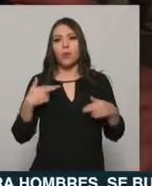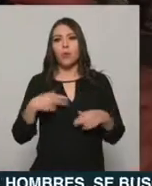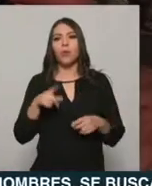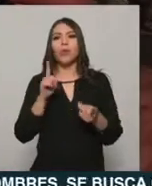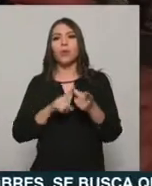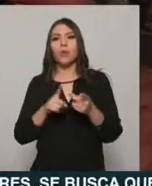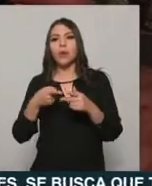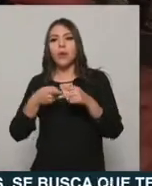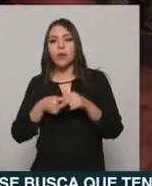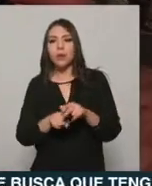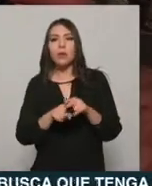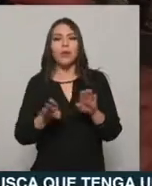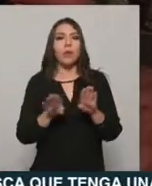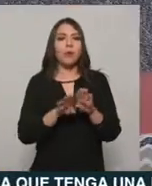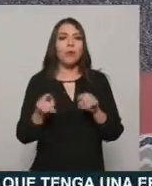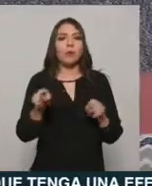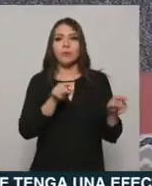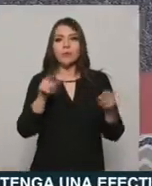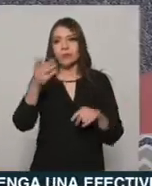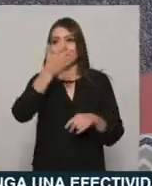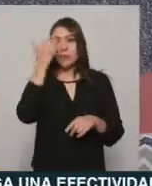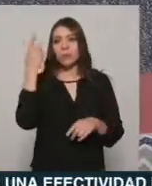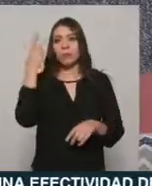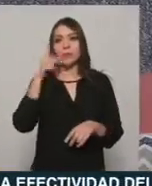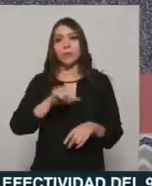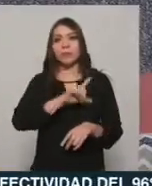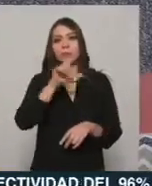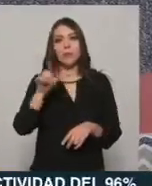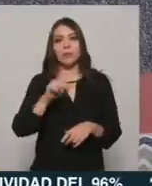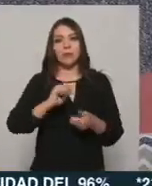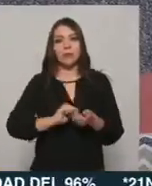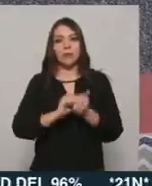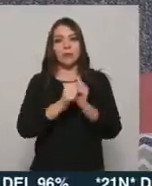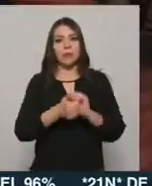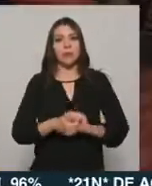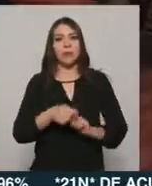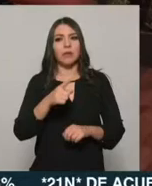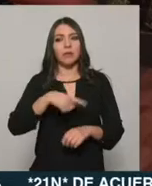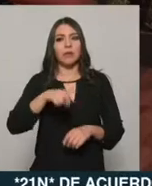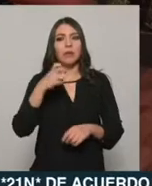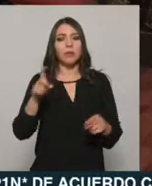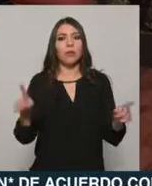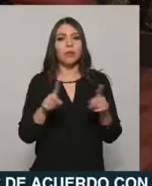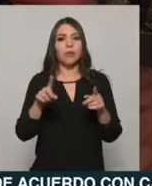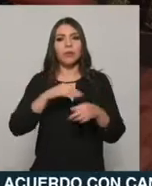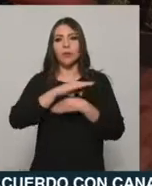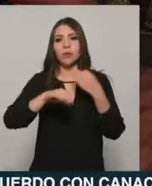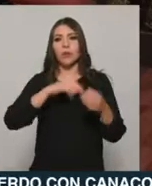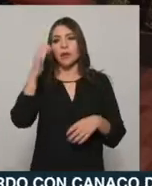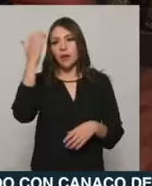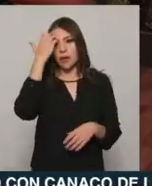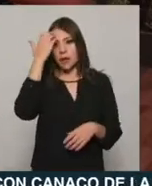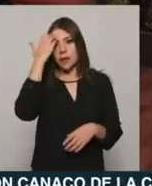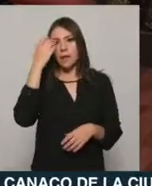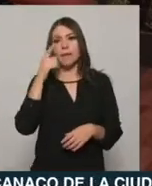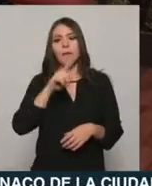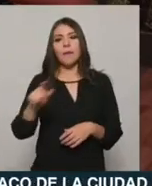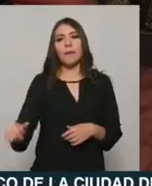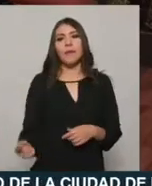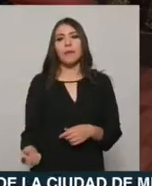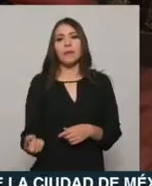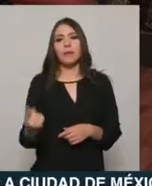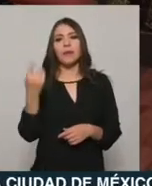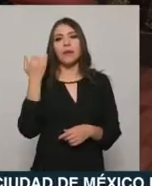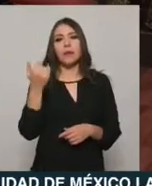dónde empieza un movimiento y otro, ¿no? Pero al final, como dice, pues eso es música que todos conocemos, con la que hemos crecido